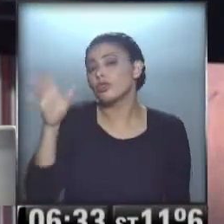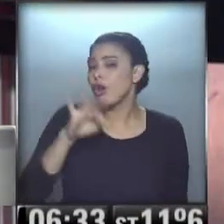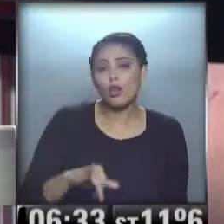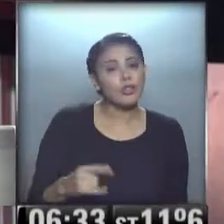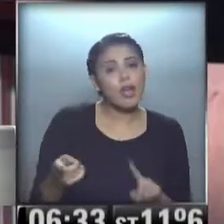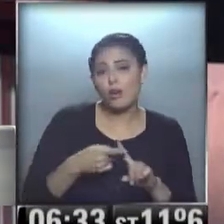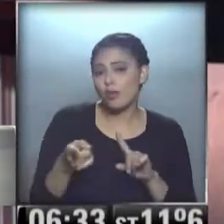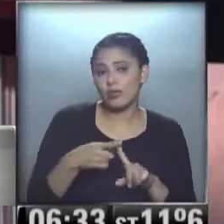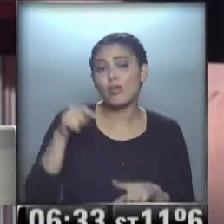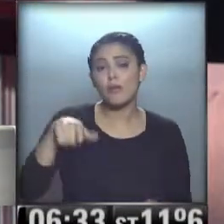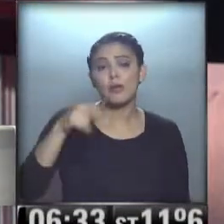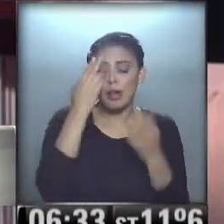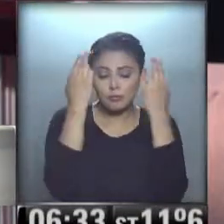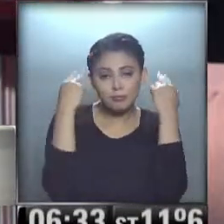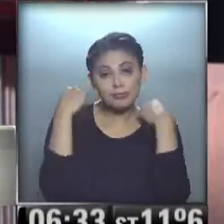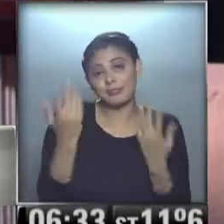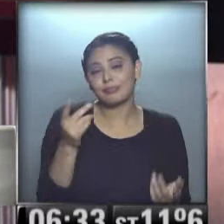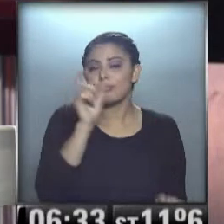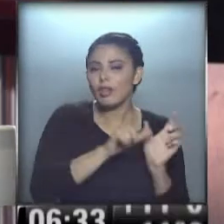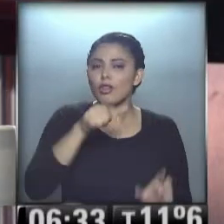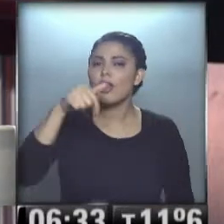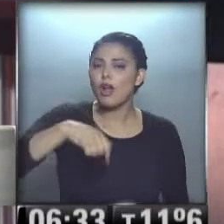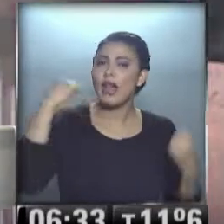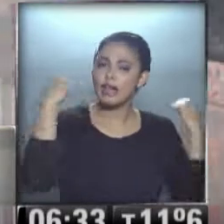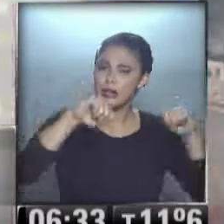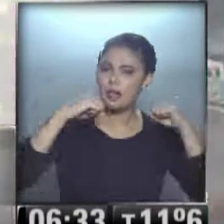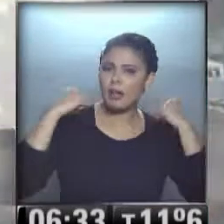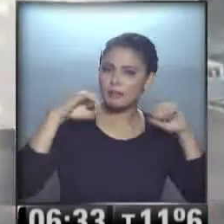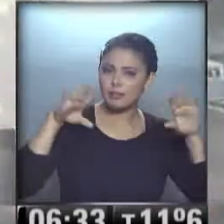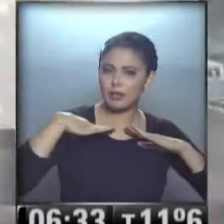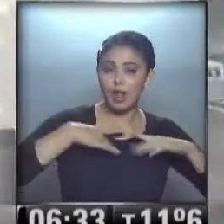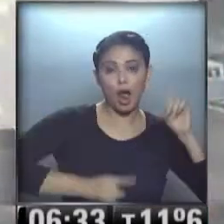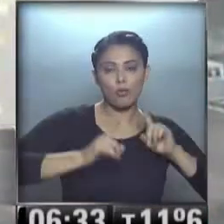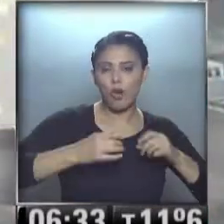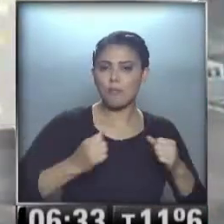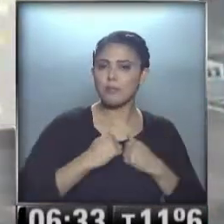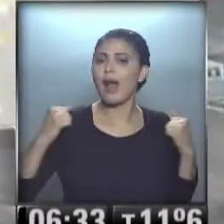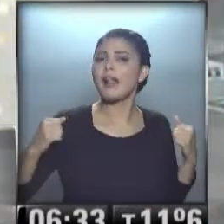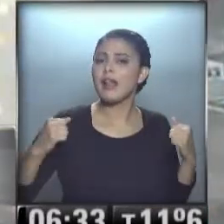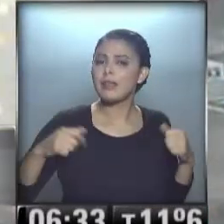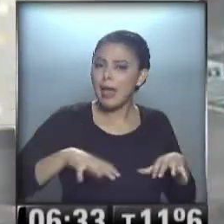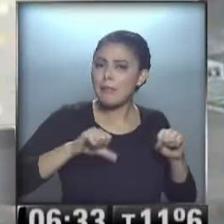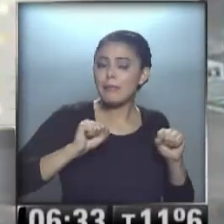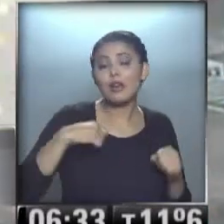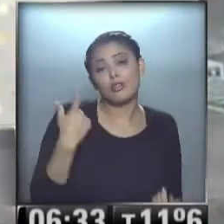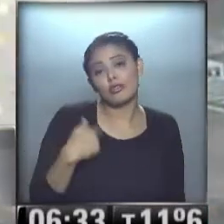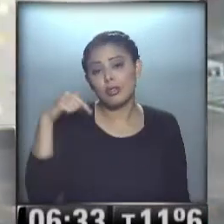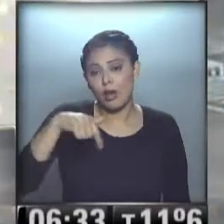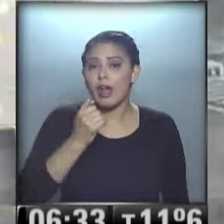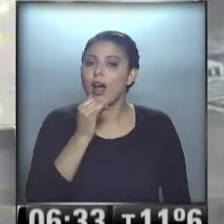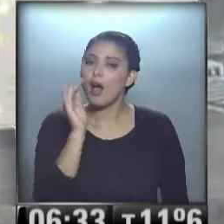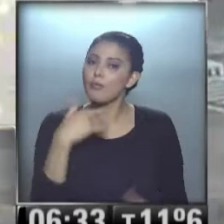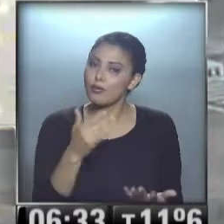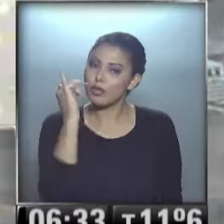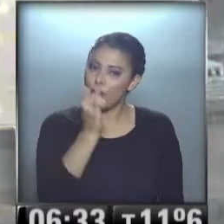porque él me hace mucho caso. Mientras la gente está haciendo gimnasia, muchos, mira qué valientes, se levantan bien tempranito. Nosotros damos un consejo. Como hoy